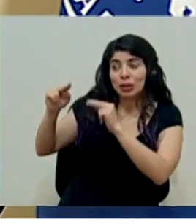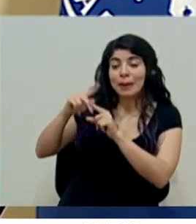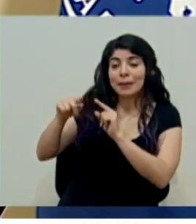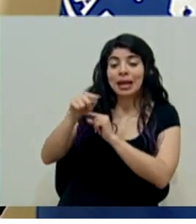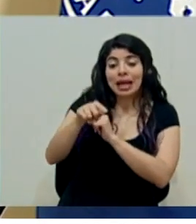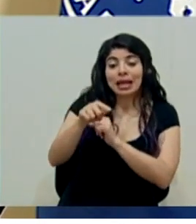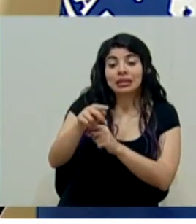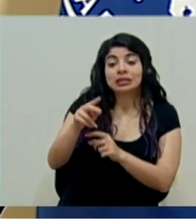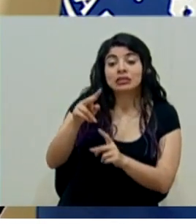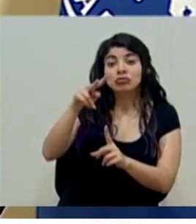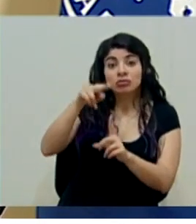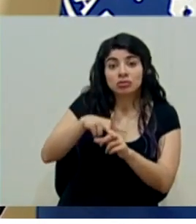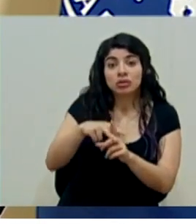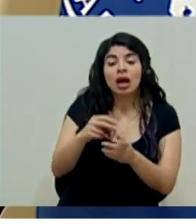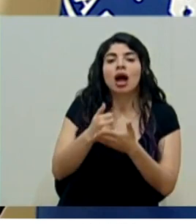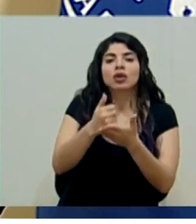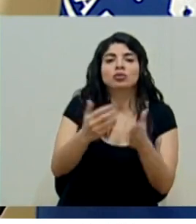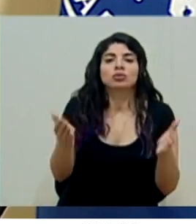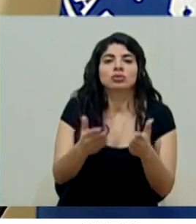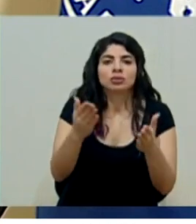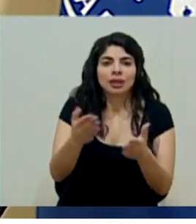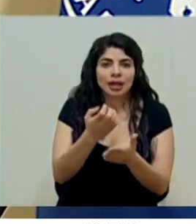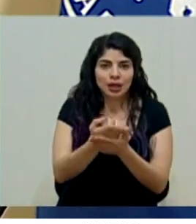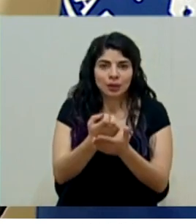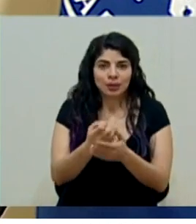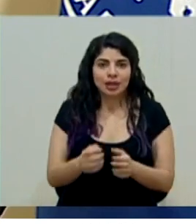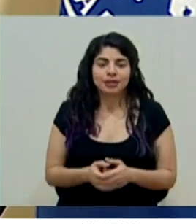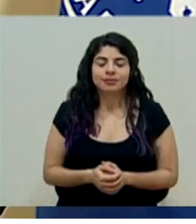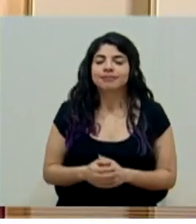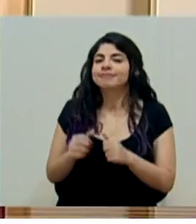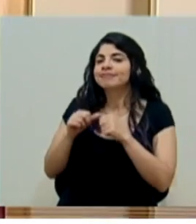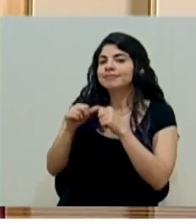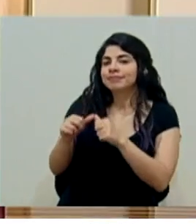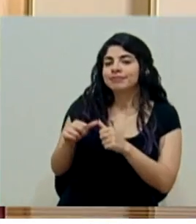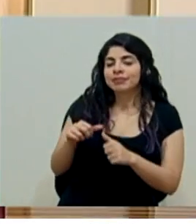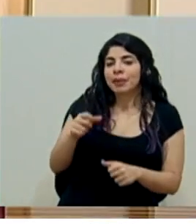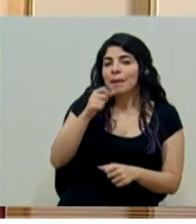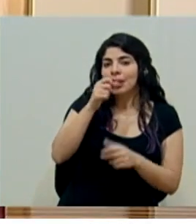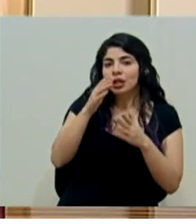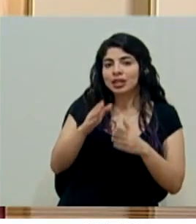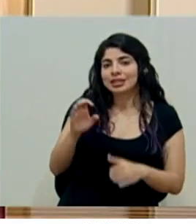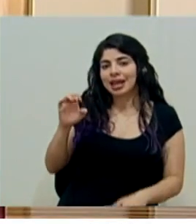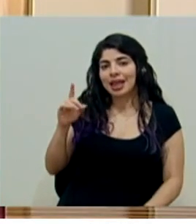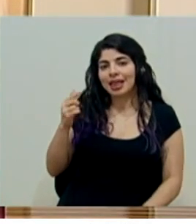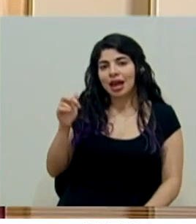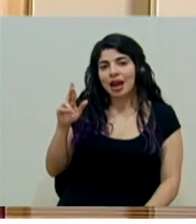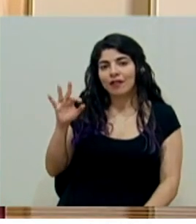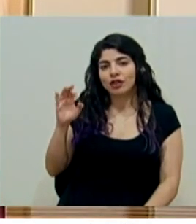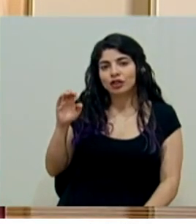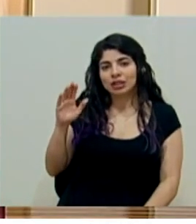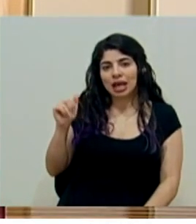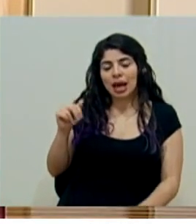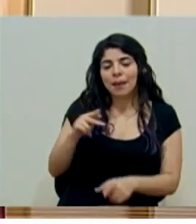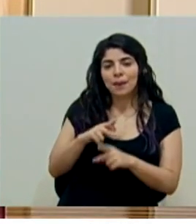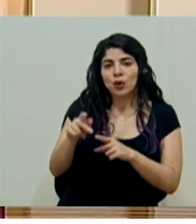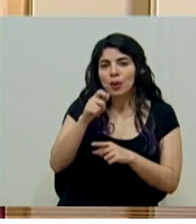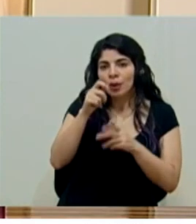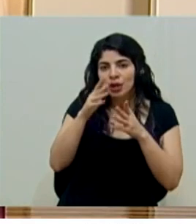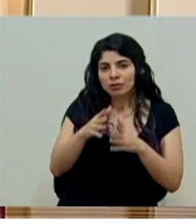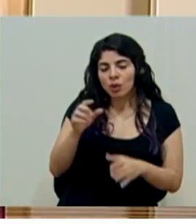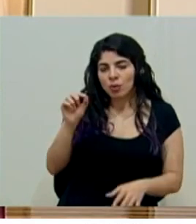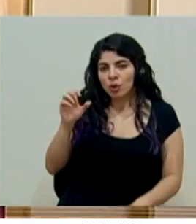medida de reactivación. Continuamos con el colega Edgar Fonseca de